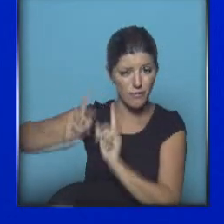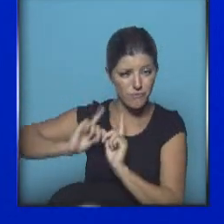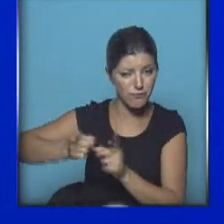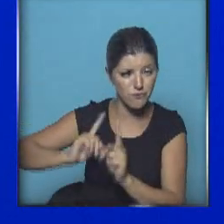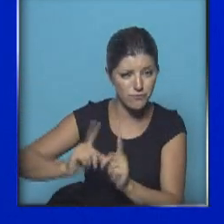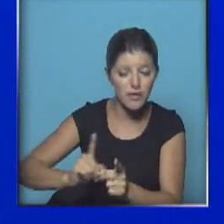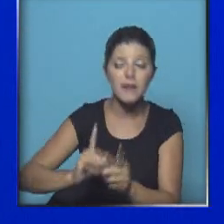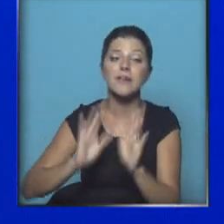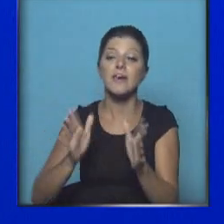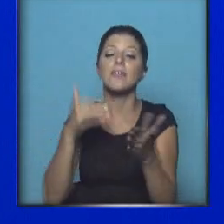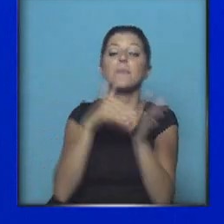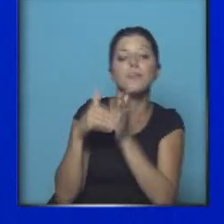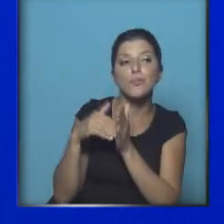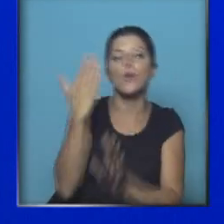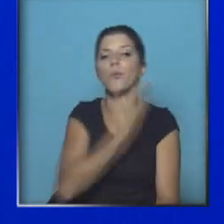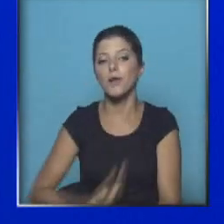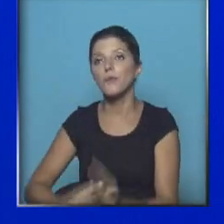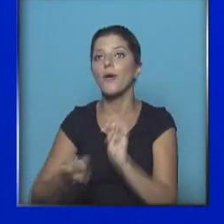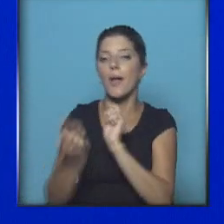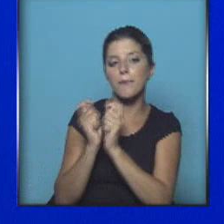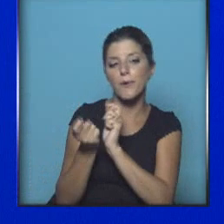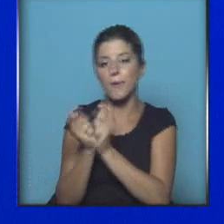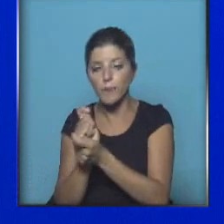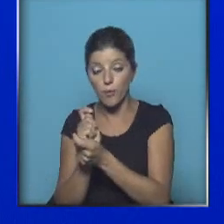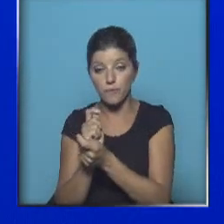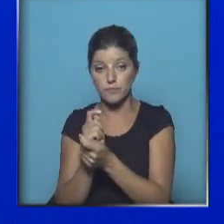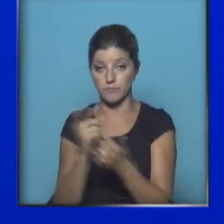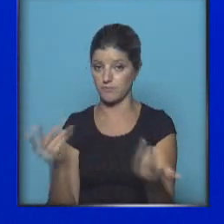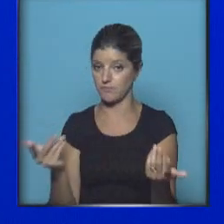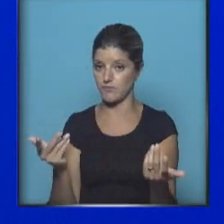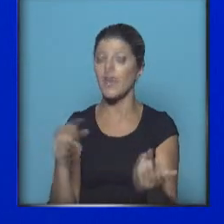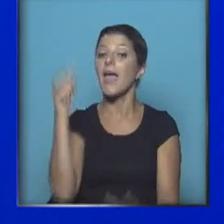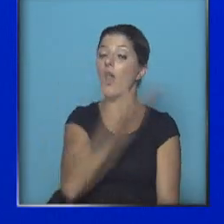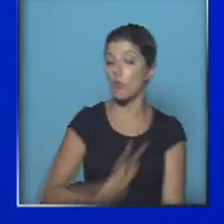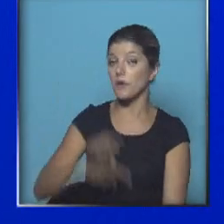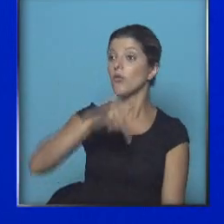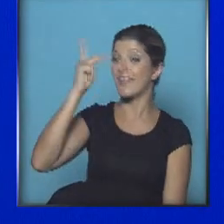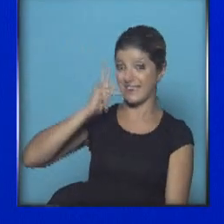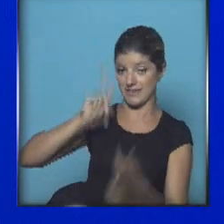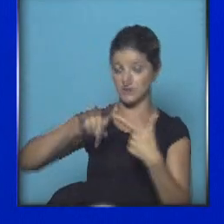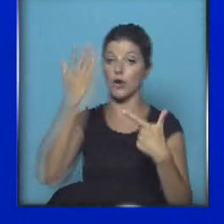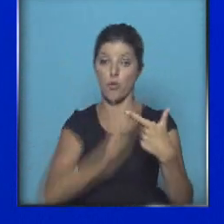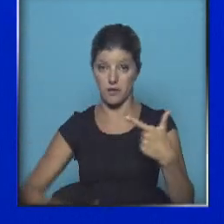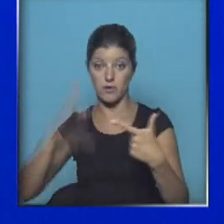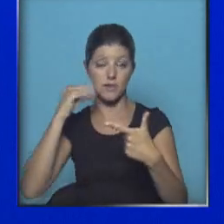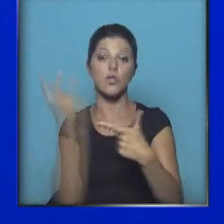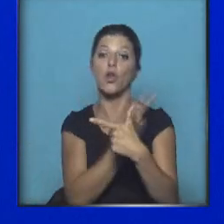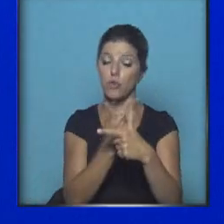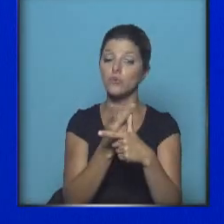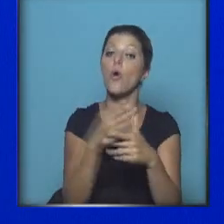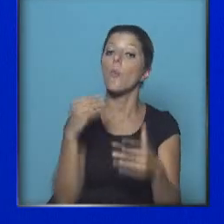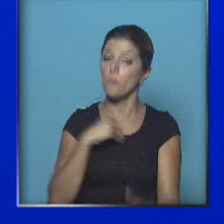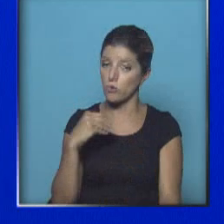digamos, según los momentos y según los gobiernos. Evidentemente, de parte del gobierno de Kirchner y del gobierno de Cristina, ha habido una voluntad